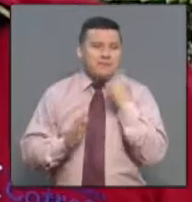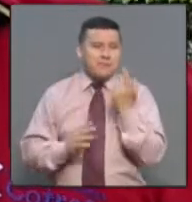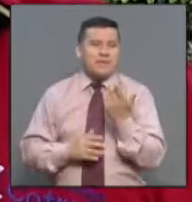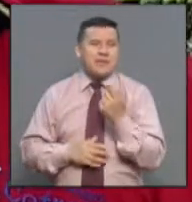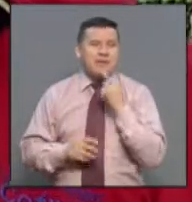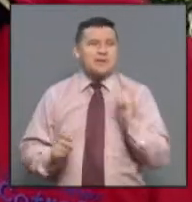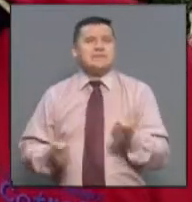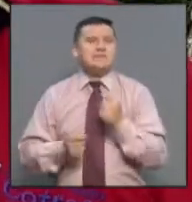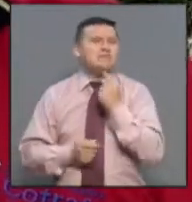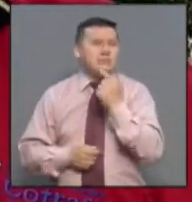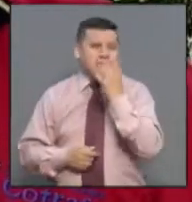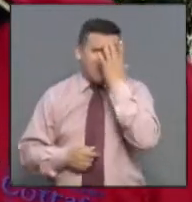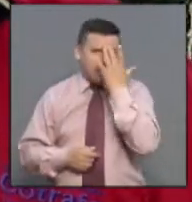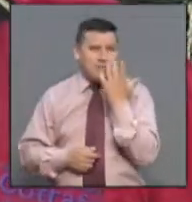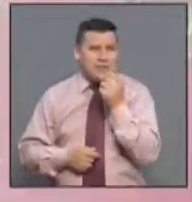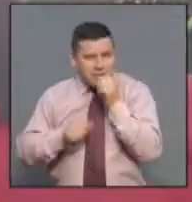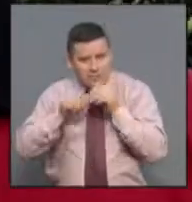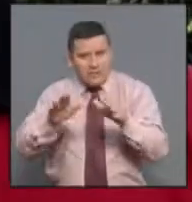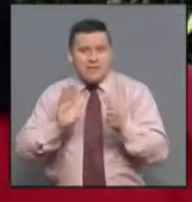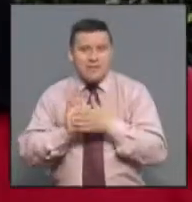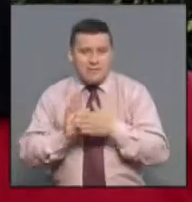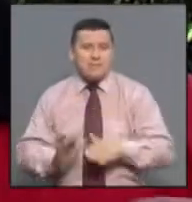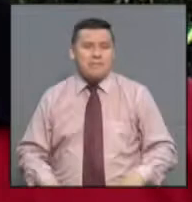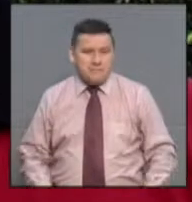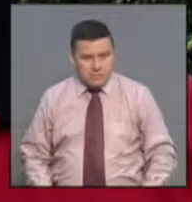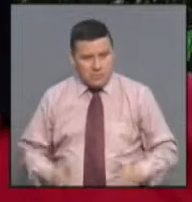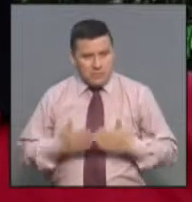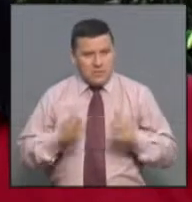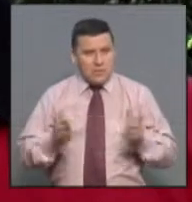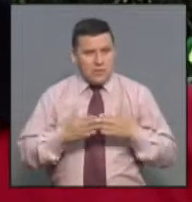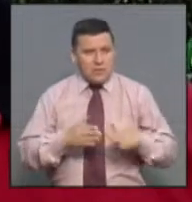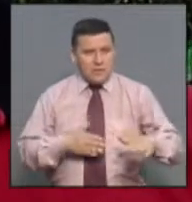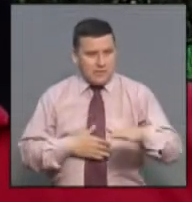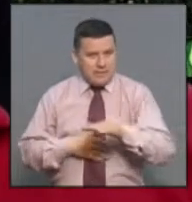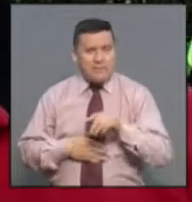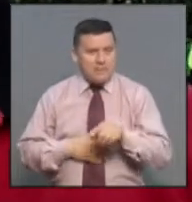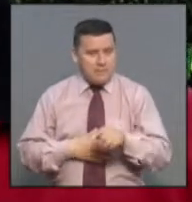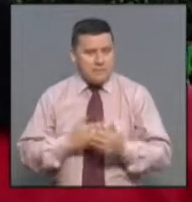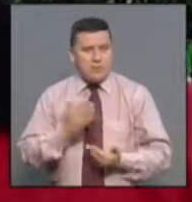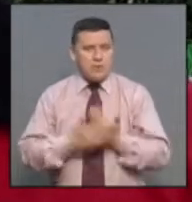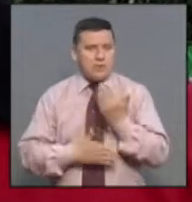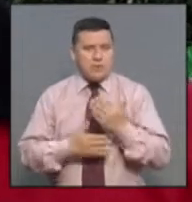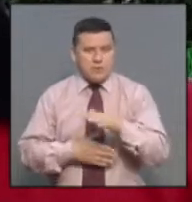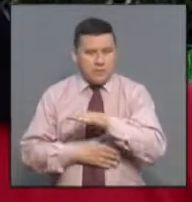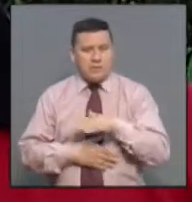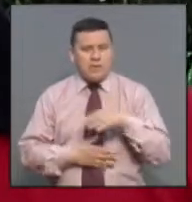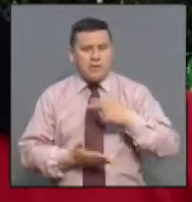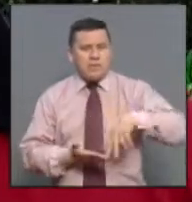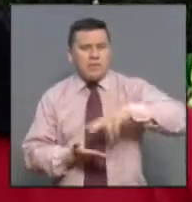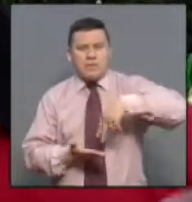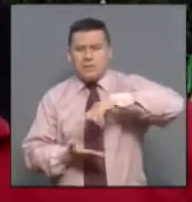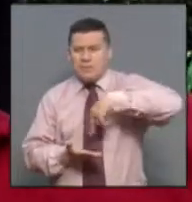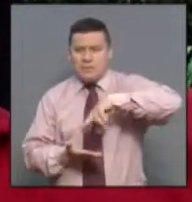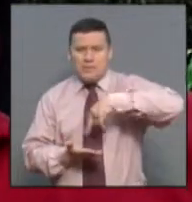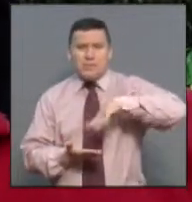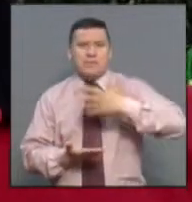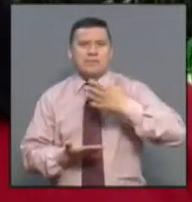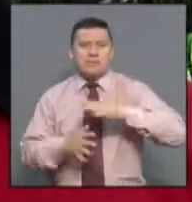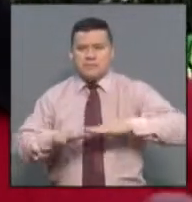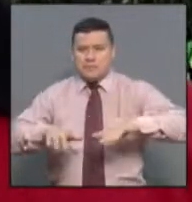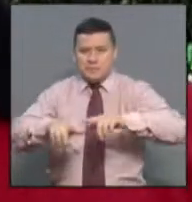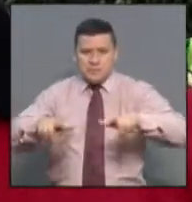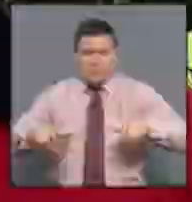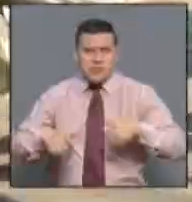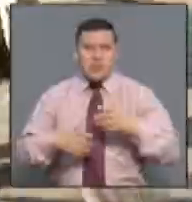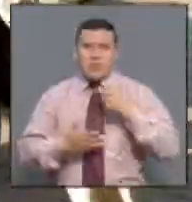comillas rescate porque es poco divulgado, tenemos que estar abiertos como corporación a estas modalidades que vienen de bailes, como bailes de salón,